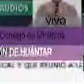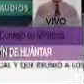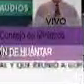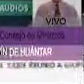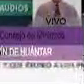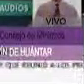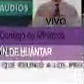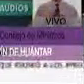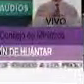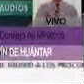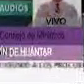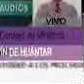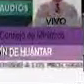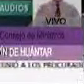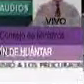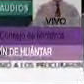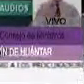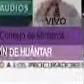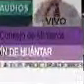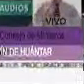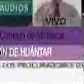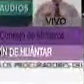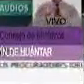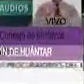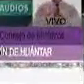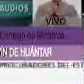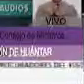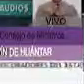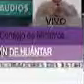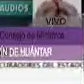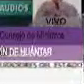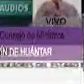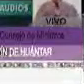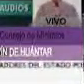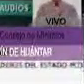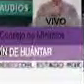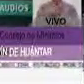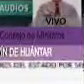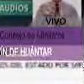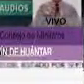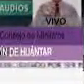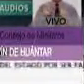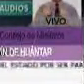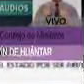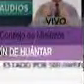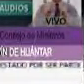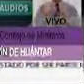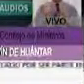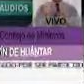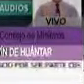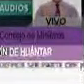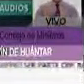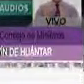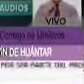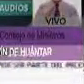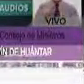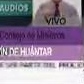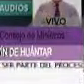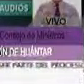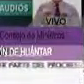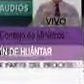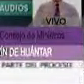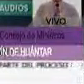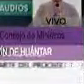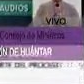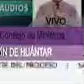qué manera el Estado peruano tenía una adecuada defensa y que podamos tener todos los argumentos que permitan